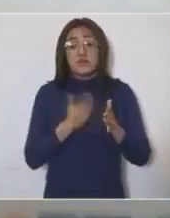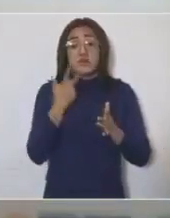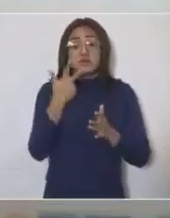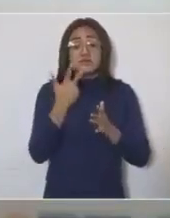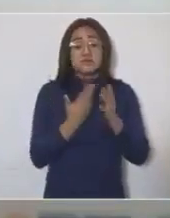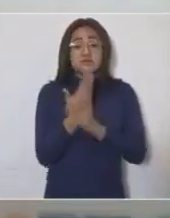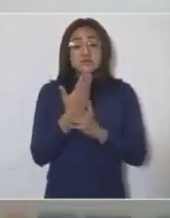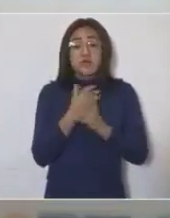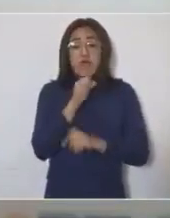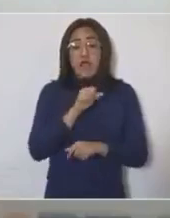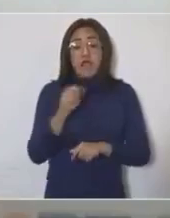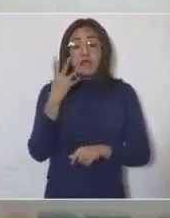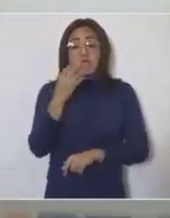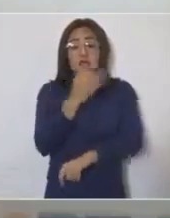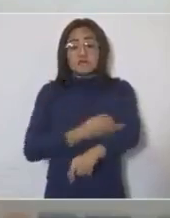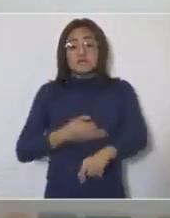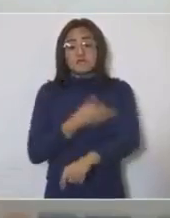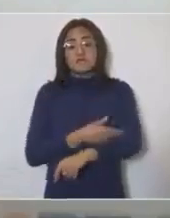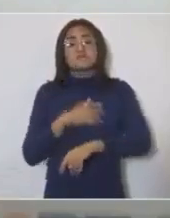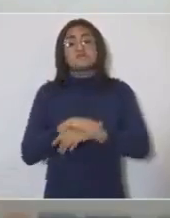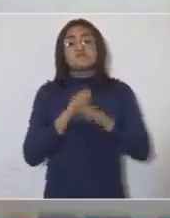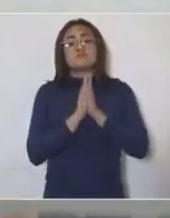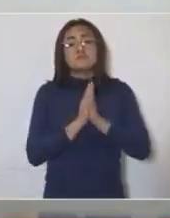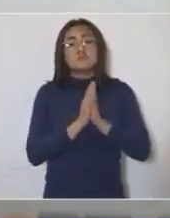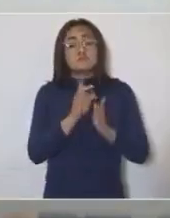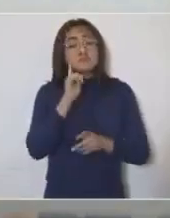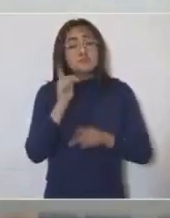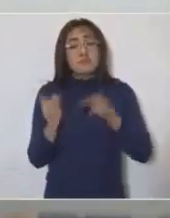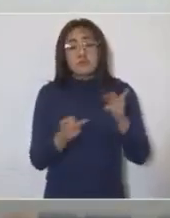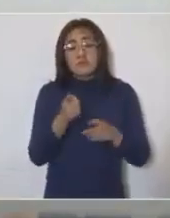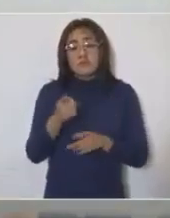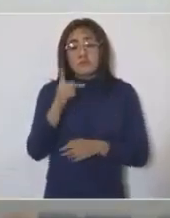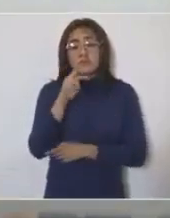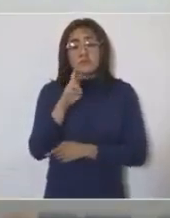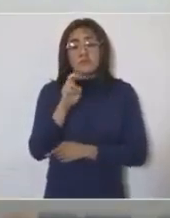8 de la mañana a 4 de la tarde. Por favor, consulten la liga de Previene